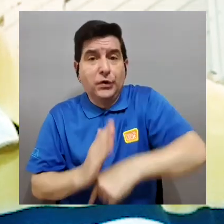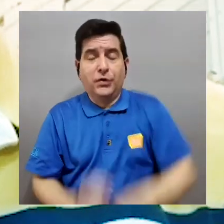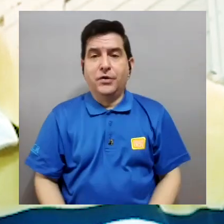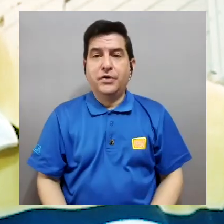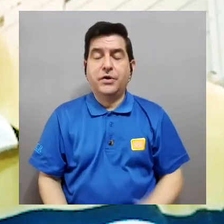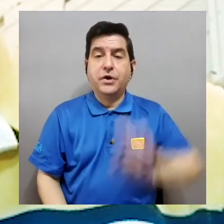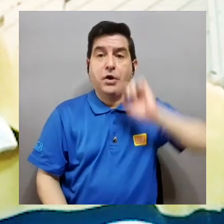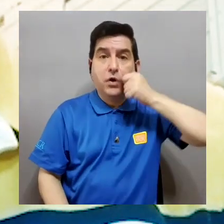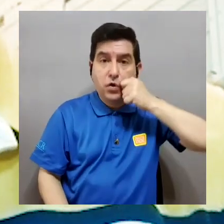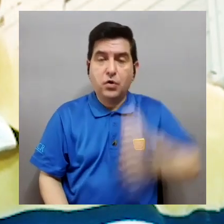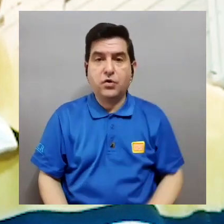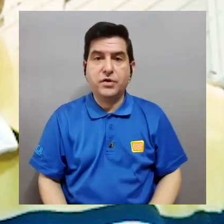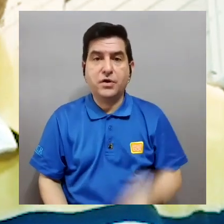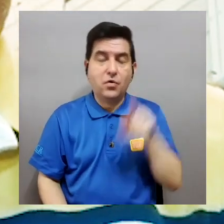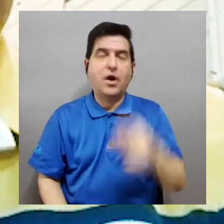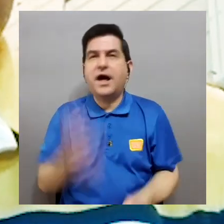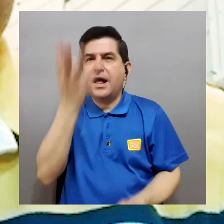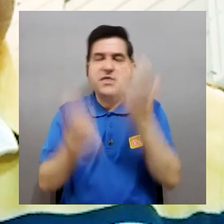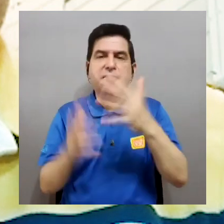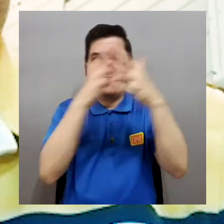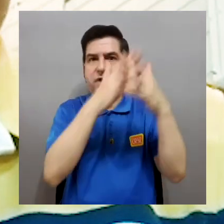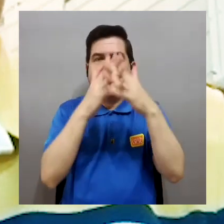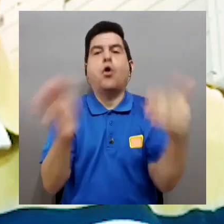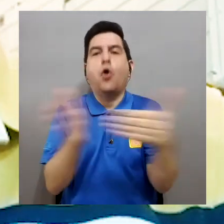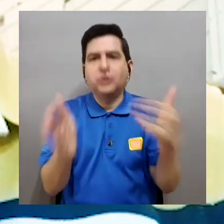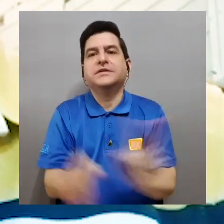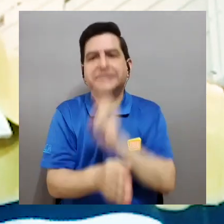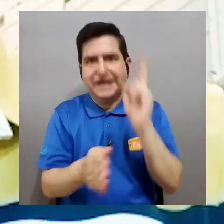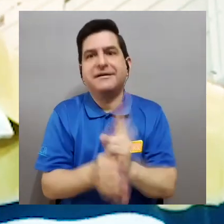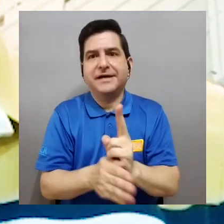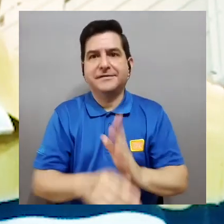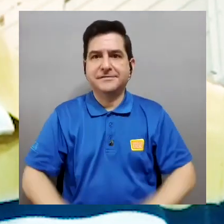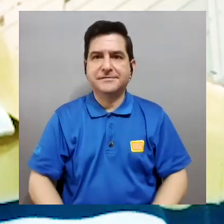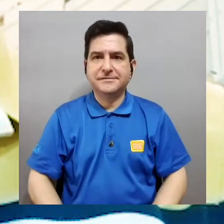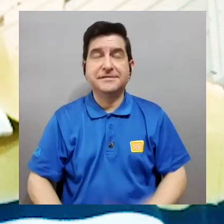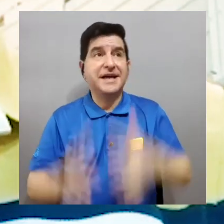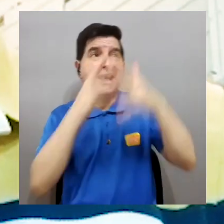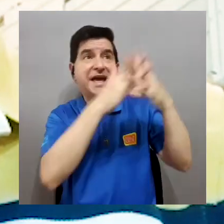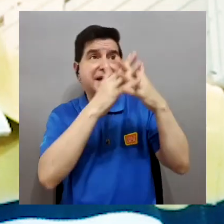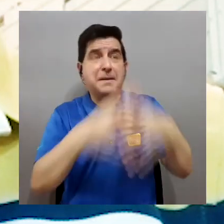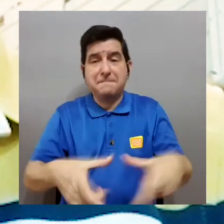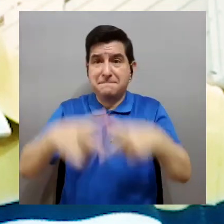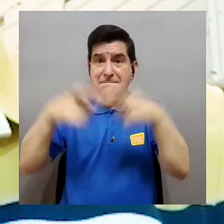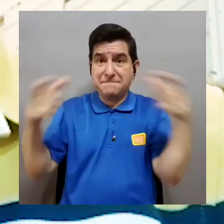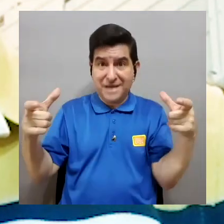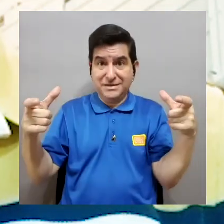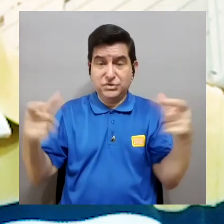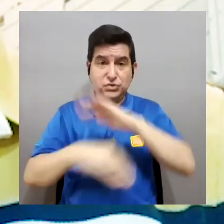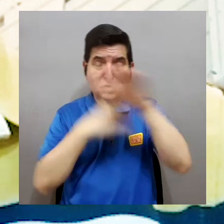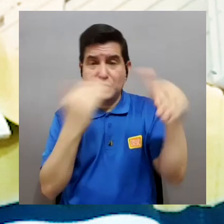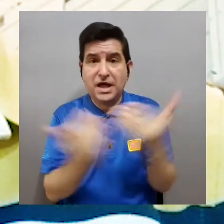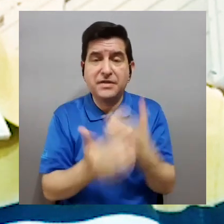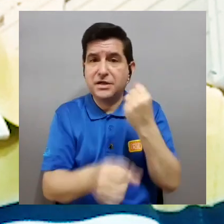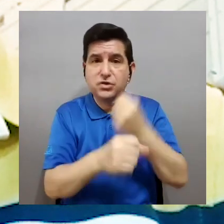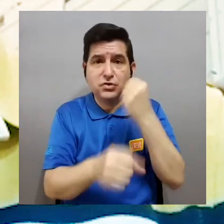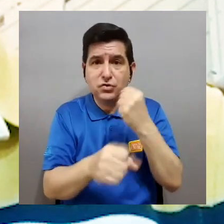hayan tomado los códigos de fuego de los Estados Unidos una vez más y Y en Estados Unidos la mayor parte de todas